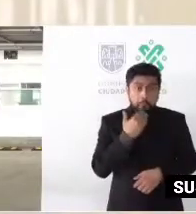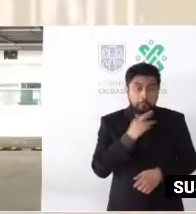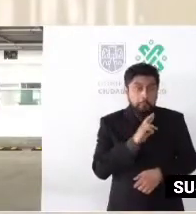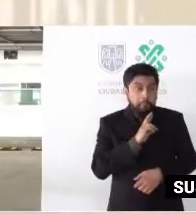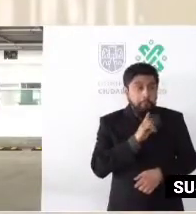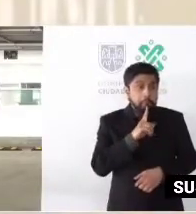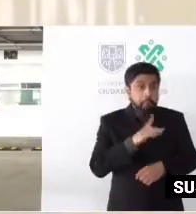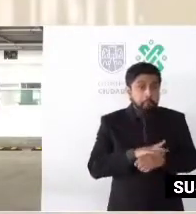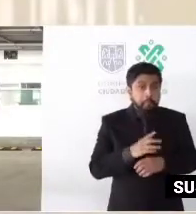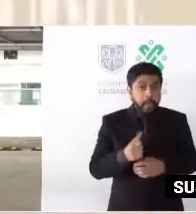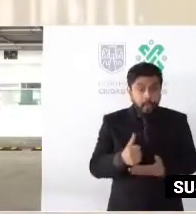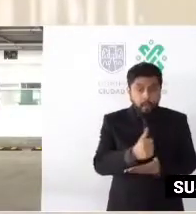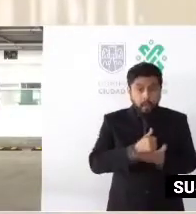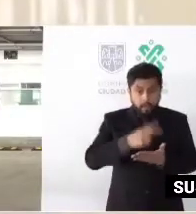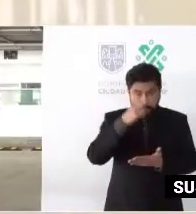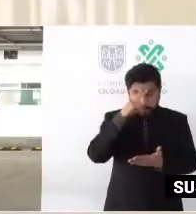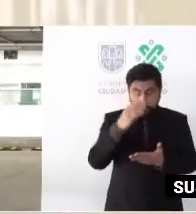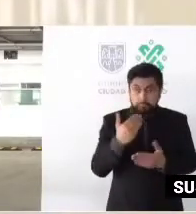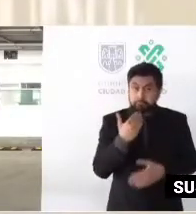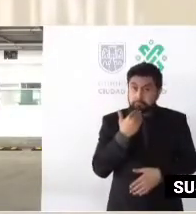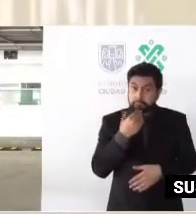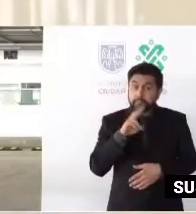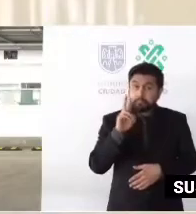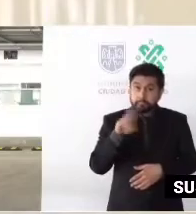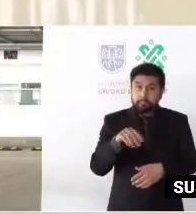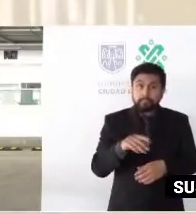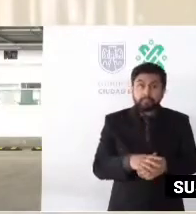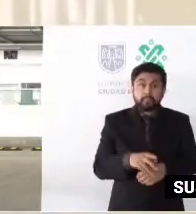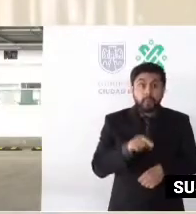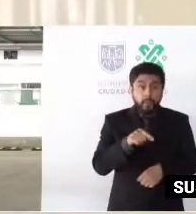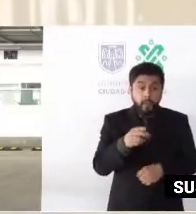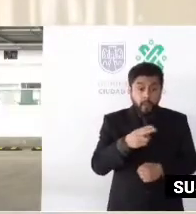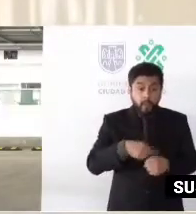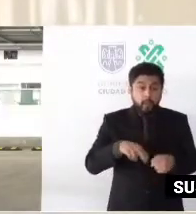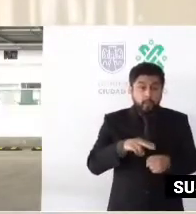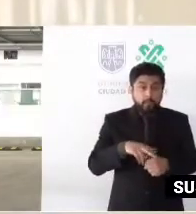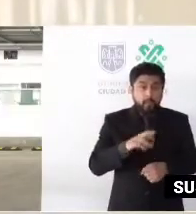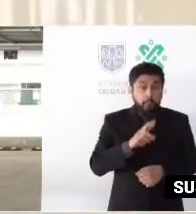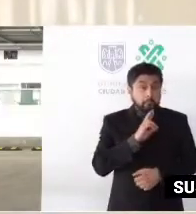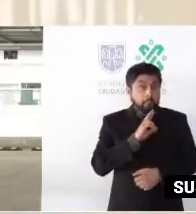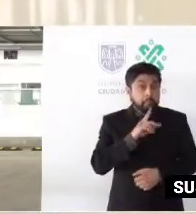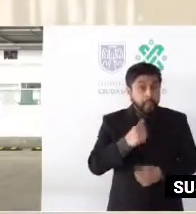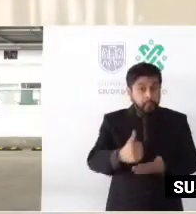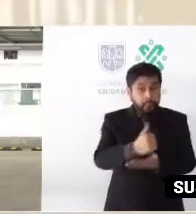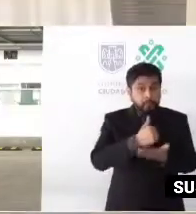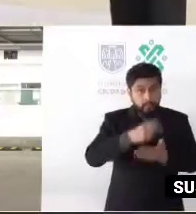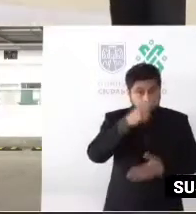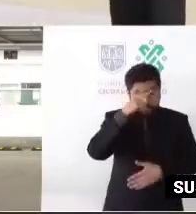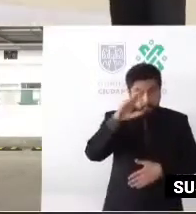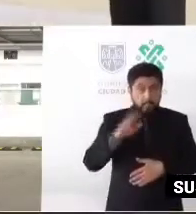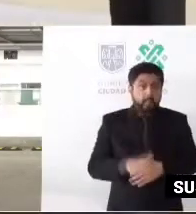ciudad y lo convierte en uno de los mejores hospitales de la Ciudad de México. Muchas gracias.